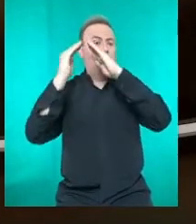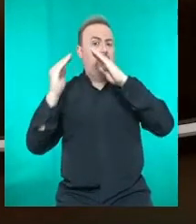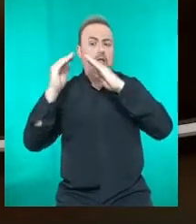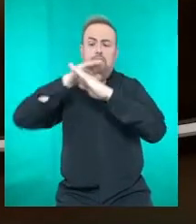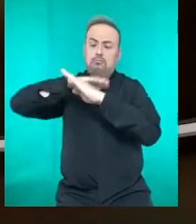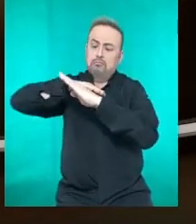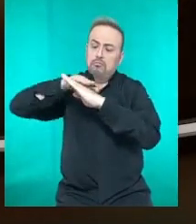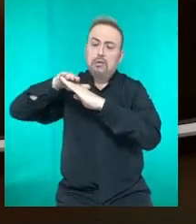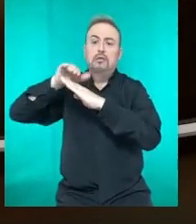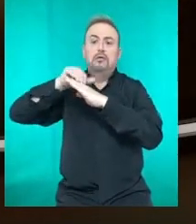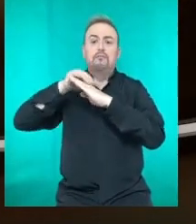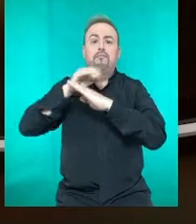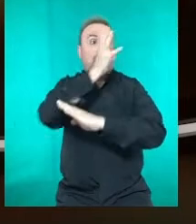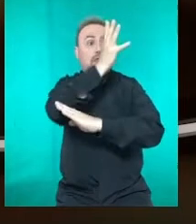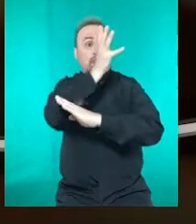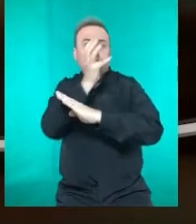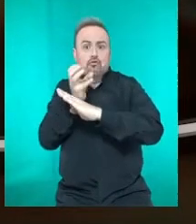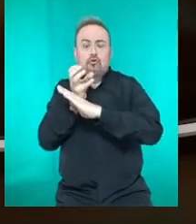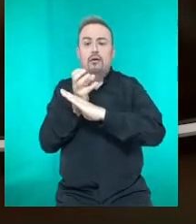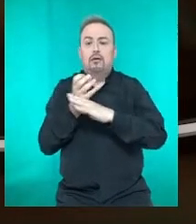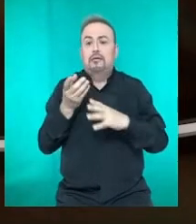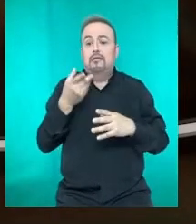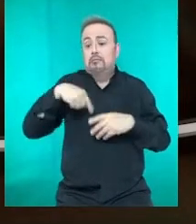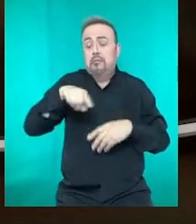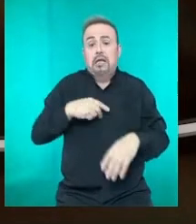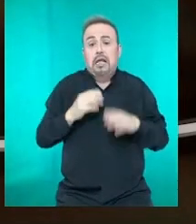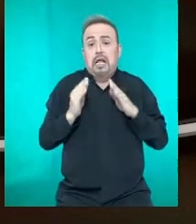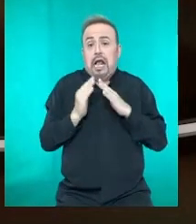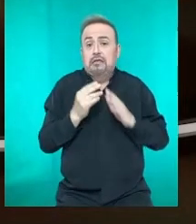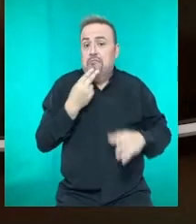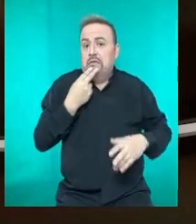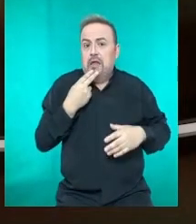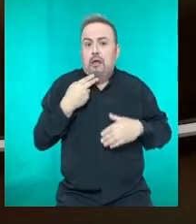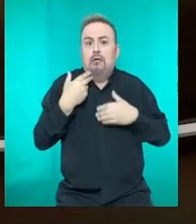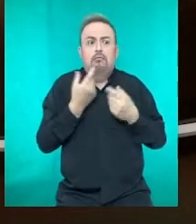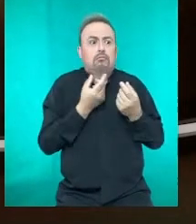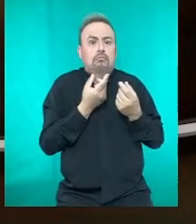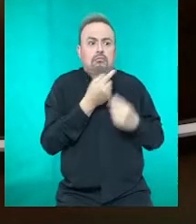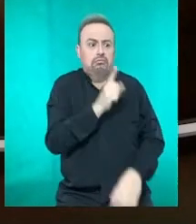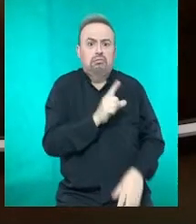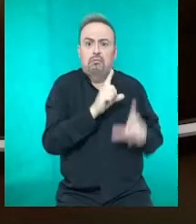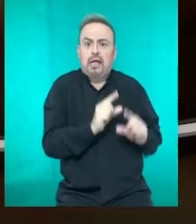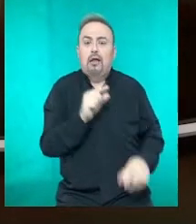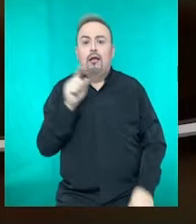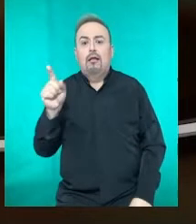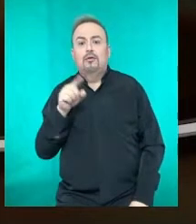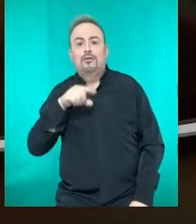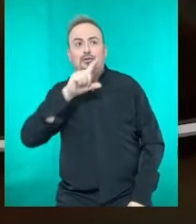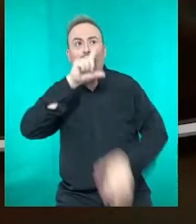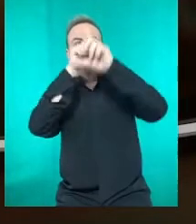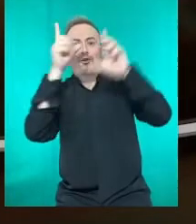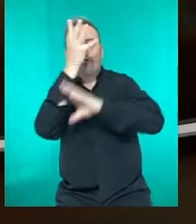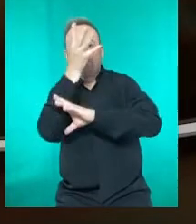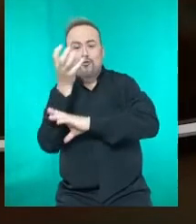día, para la alimentación de una vivienda común, por así decirlo, en el cual es posible alimentar, recolectar